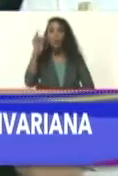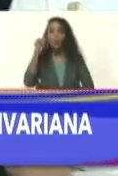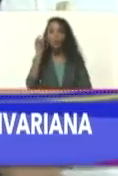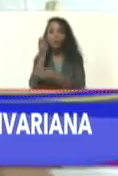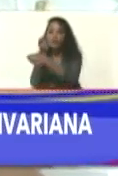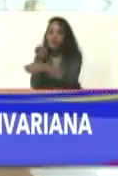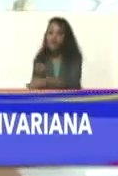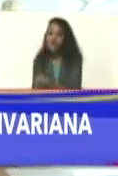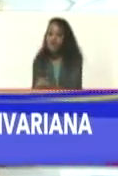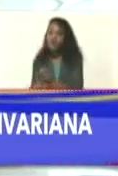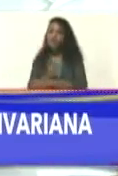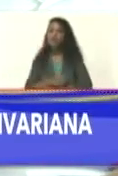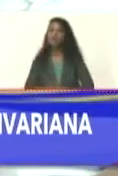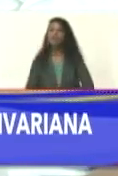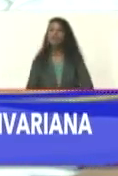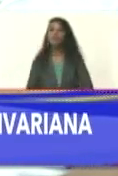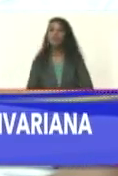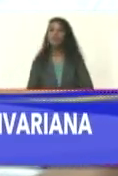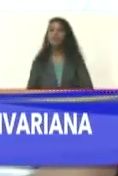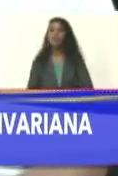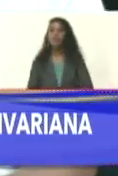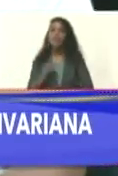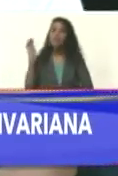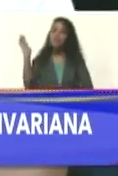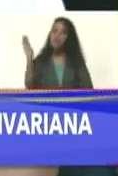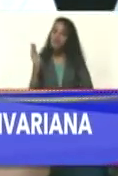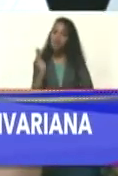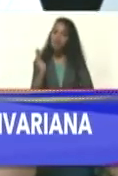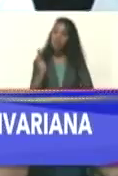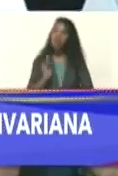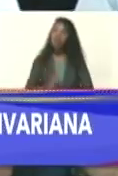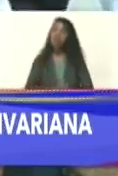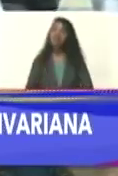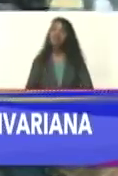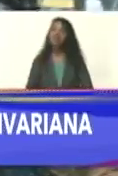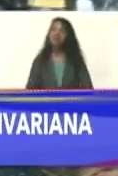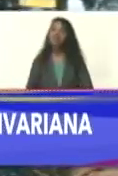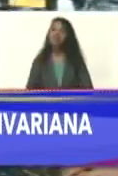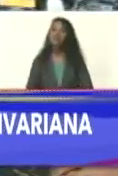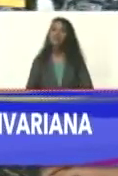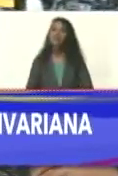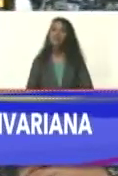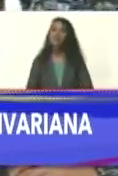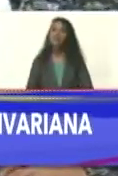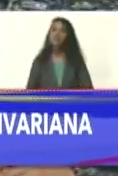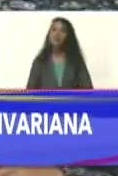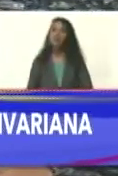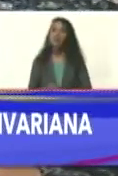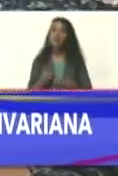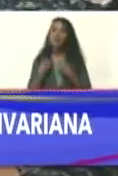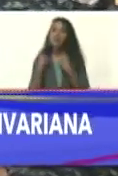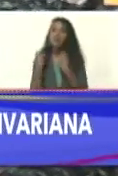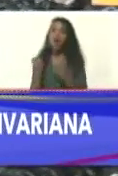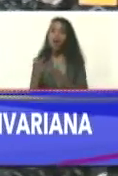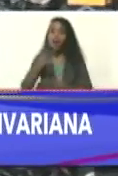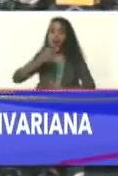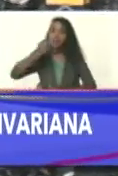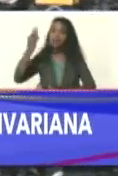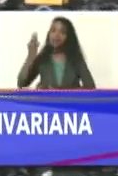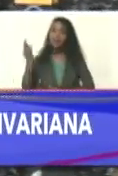gradúan han venido a darle